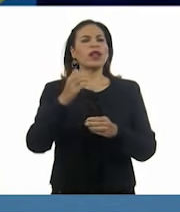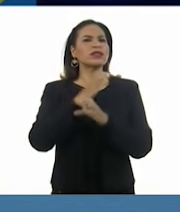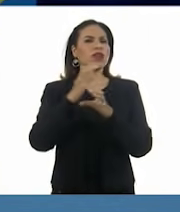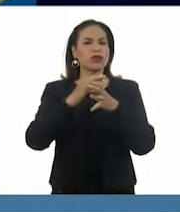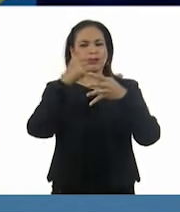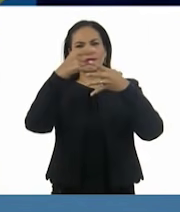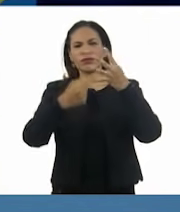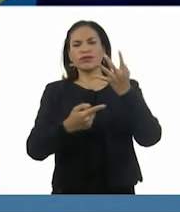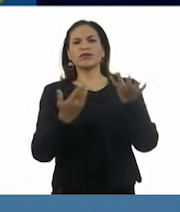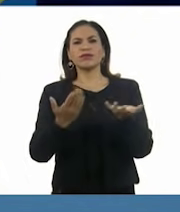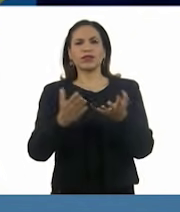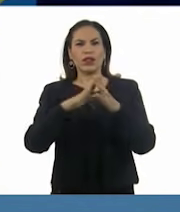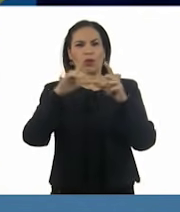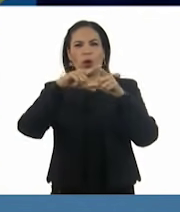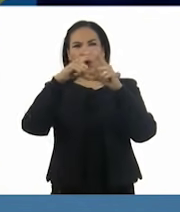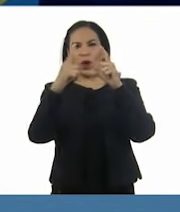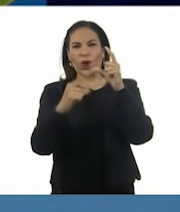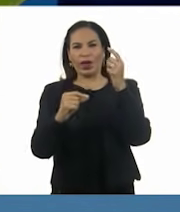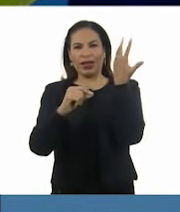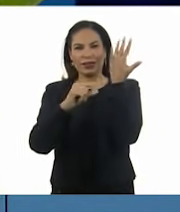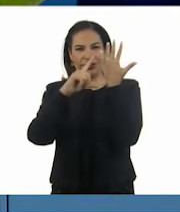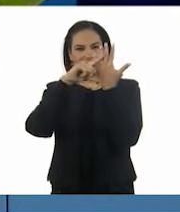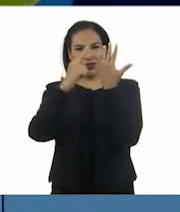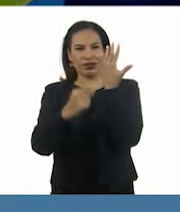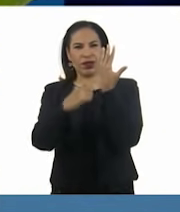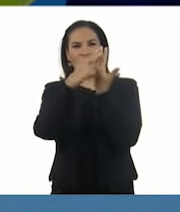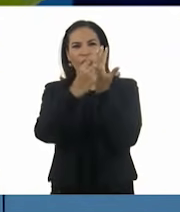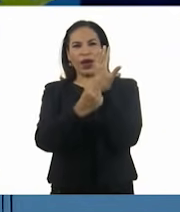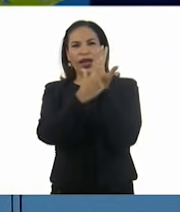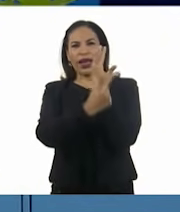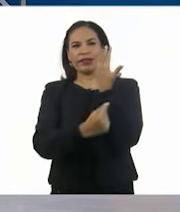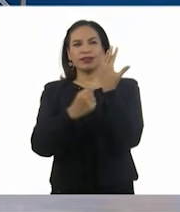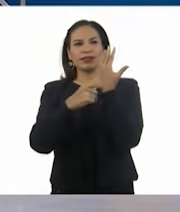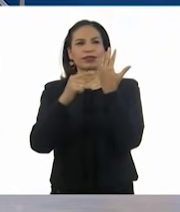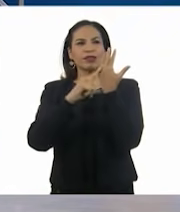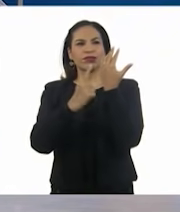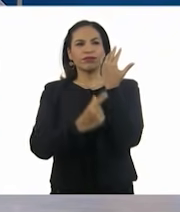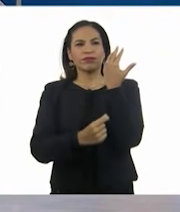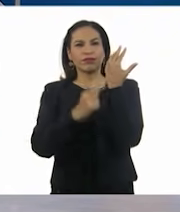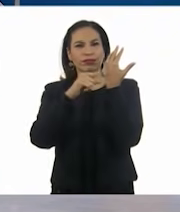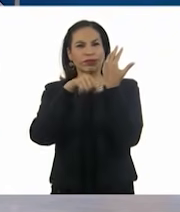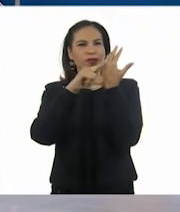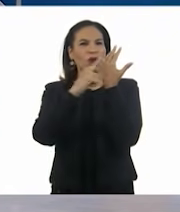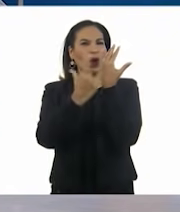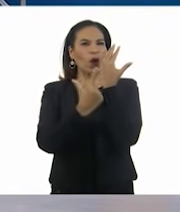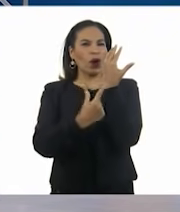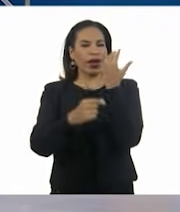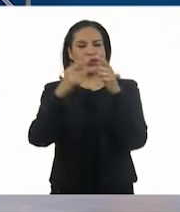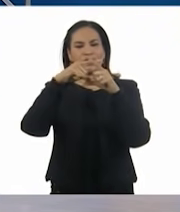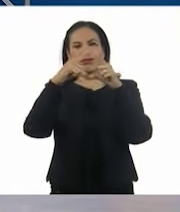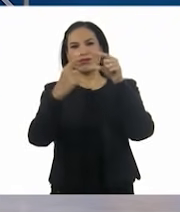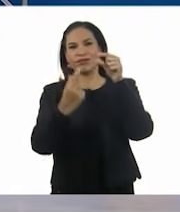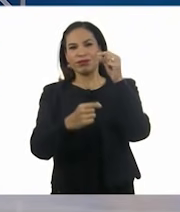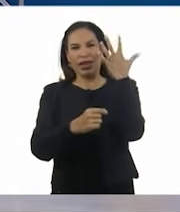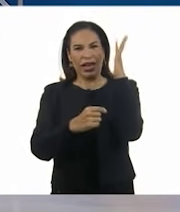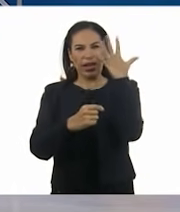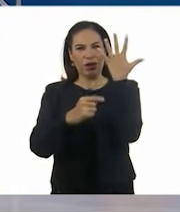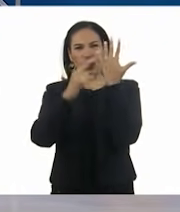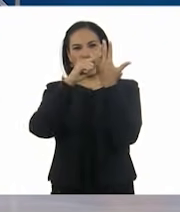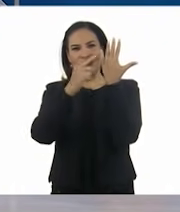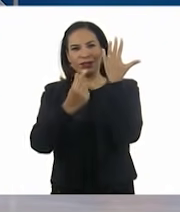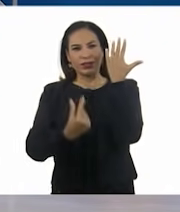cosas que van a ser las hojitas. Y bueno, las hojitas, vamos a hacer una hojita por aquí, las hojitas que se van cayendo de los árboles.